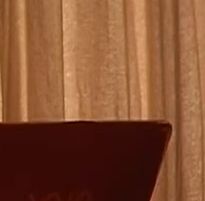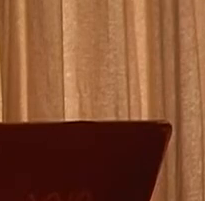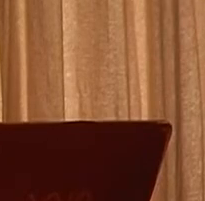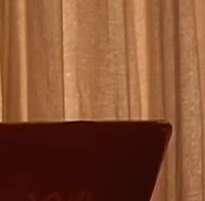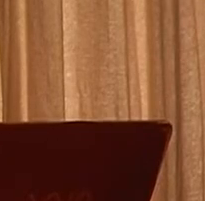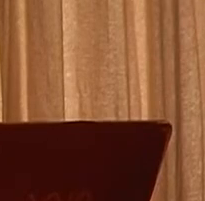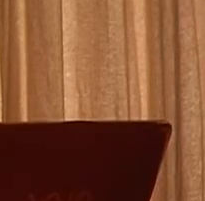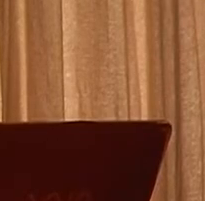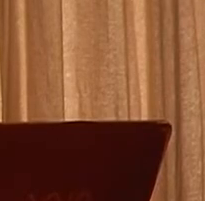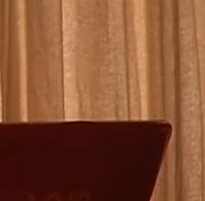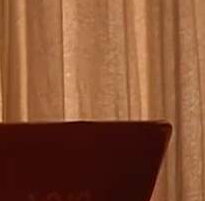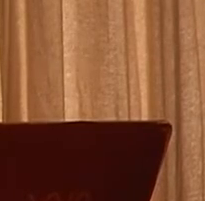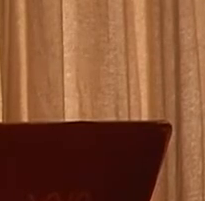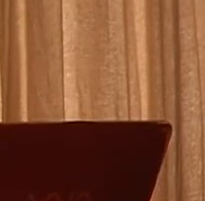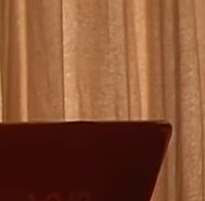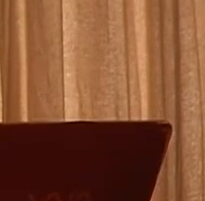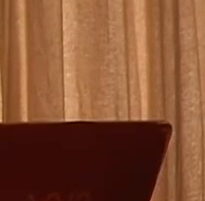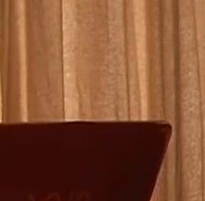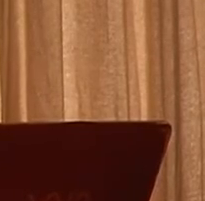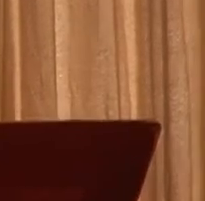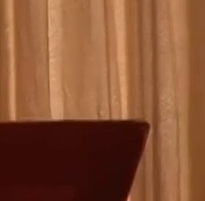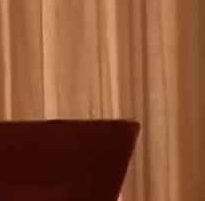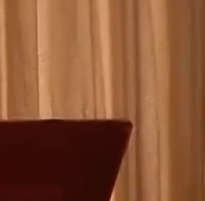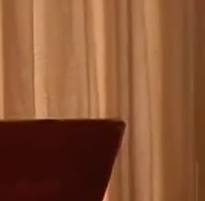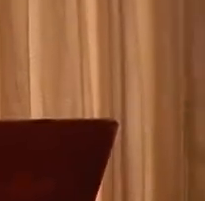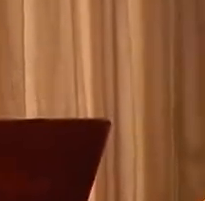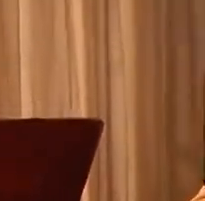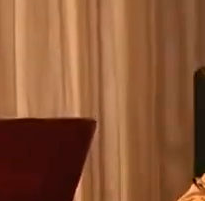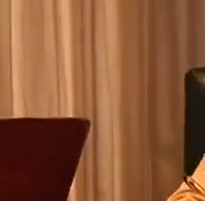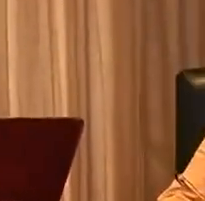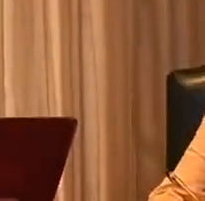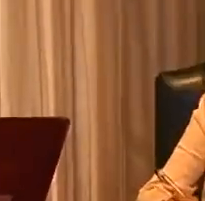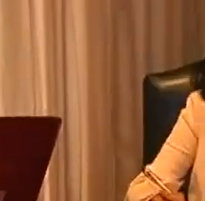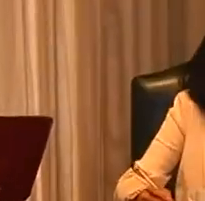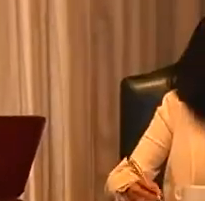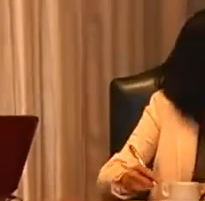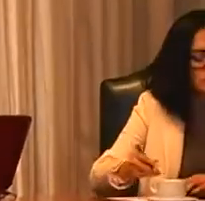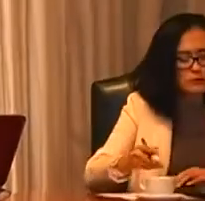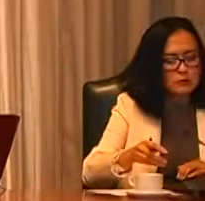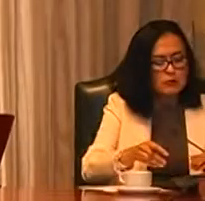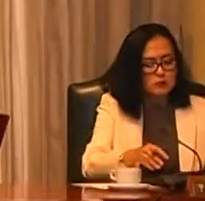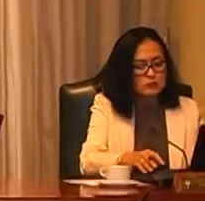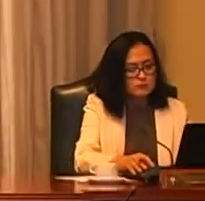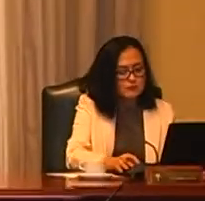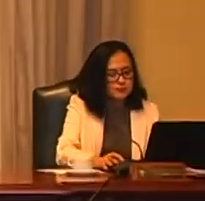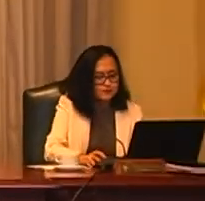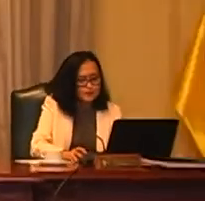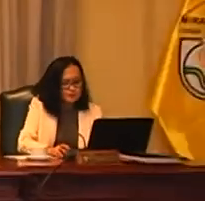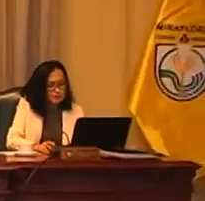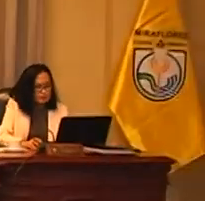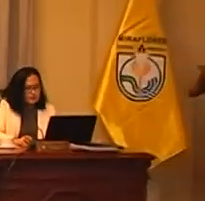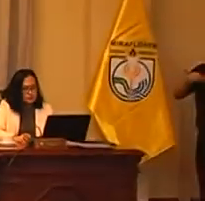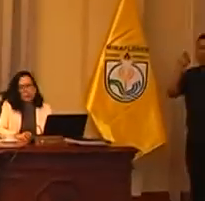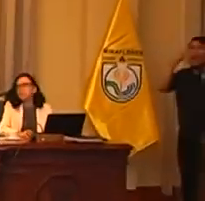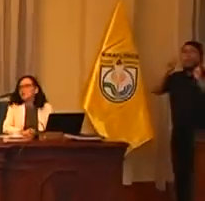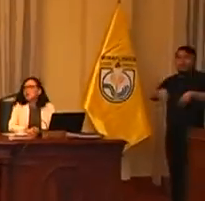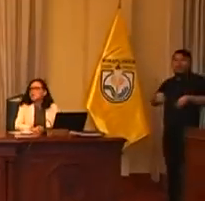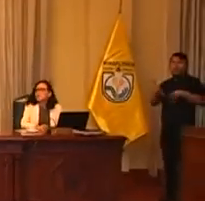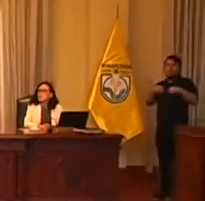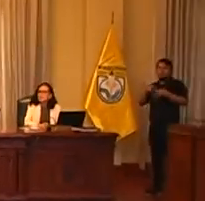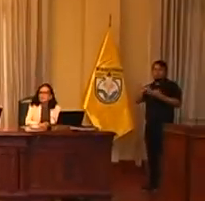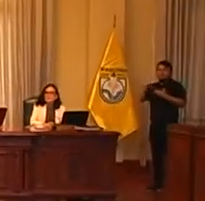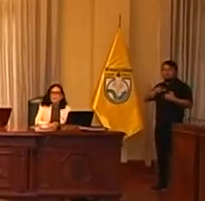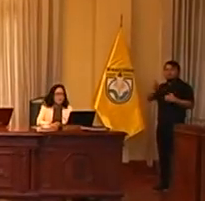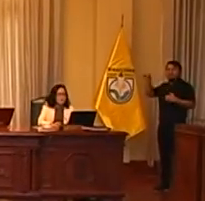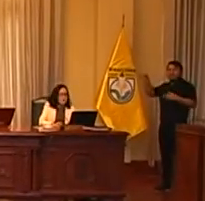decir. Si no hay más elementos para discutir, vamos a proceder al voto. Aquellos miembros del Consejo que estén a favor de aprobar este proyecto,